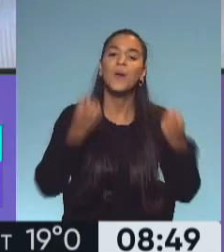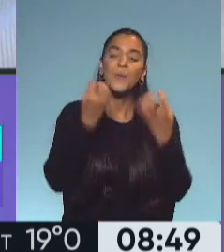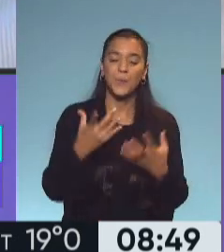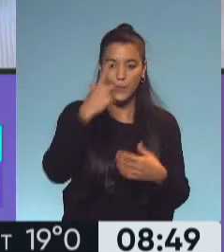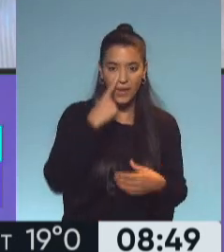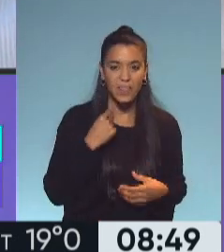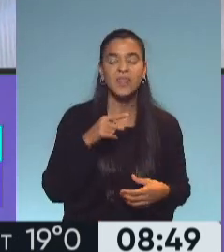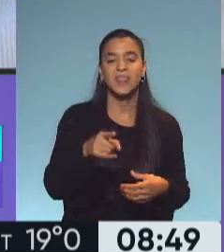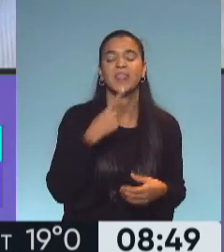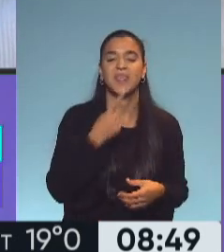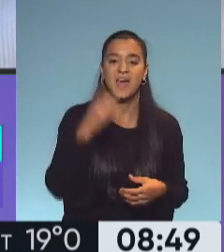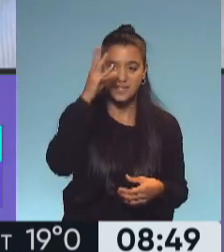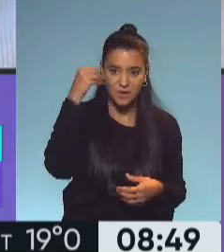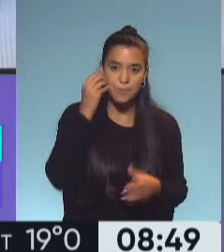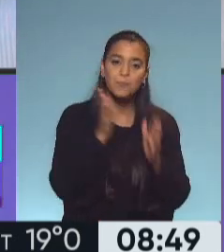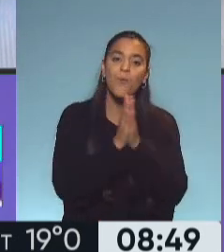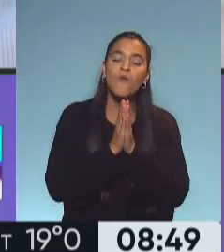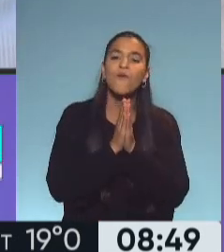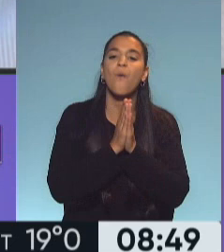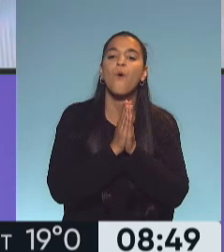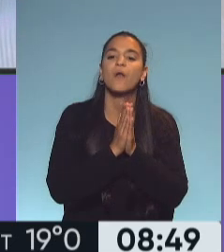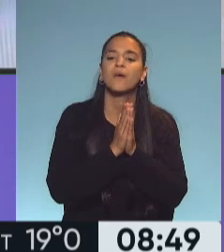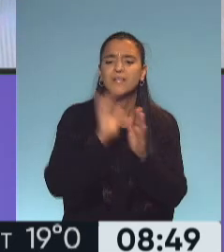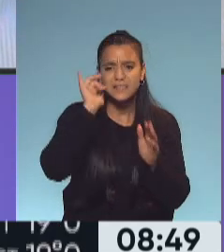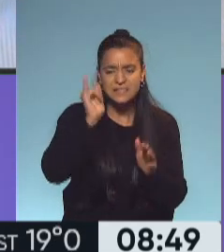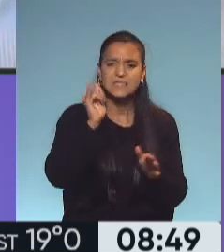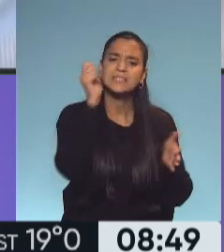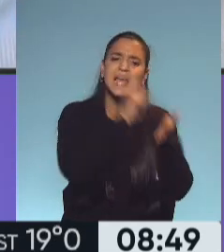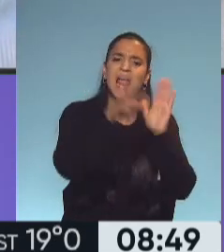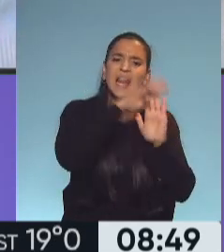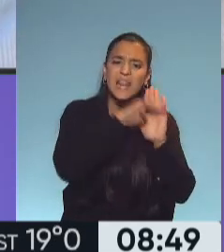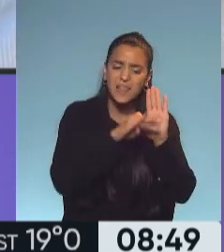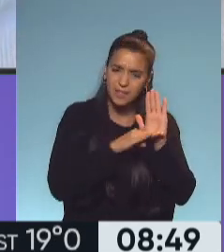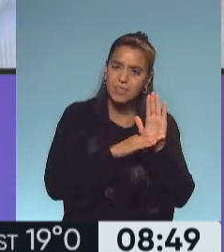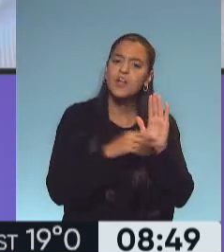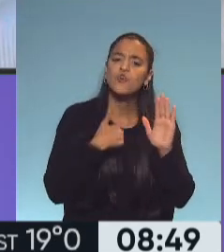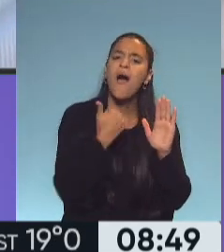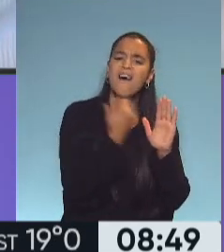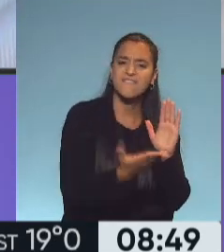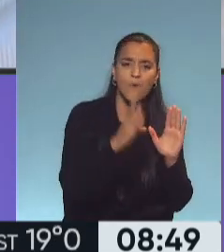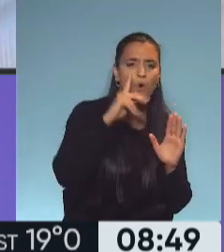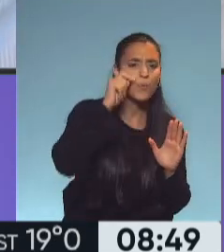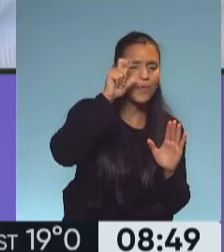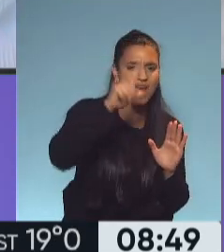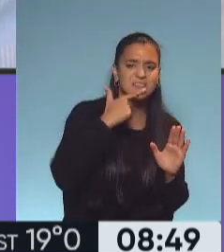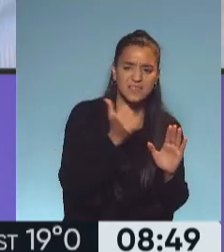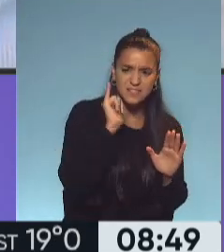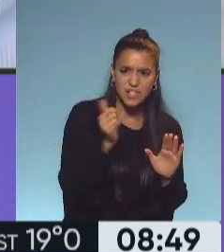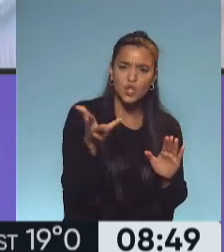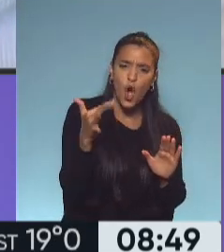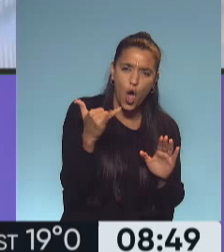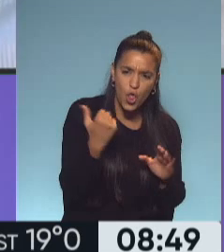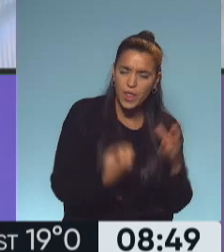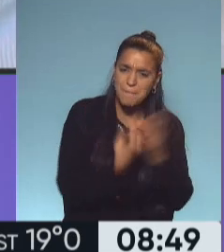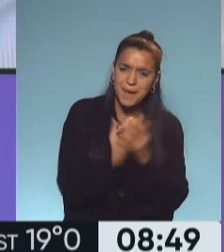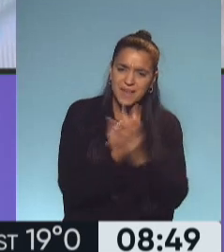Muy buenos días, Silvia. Por favor, anotame a tope de la lista con el lado Bielsa de la vida todos los días, todas las